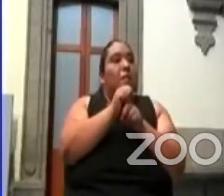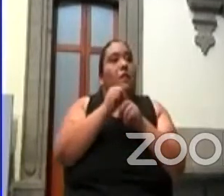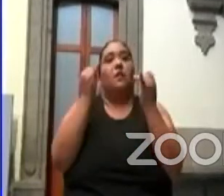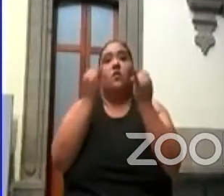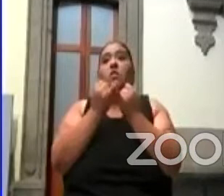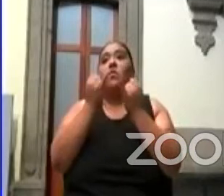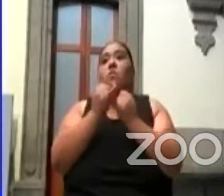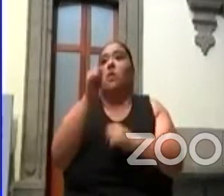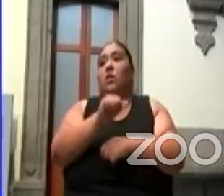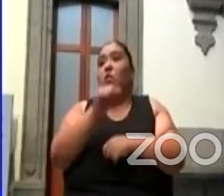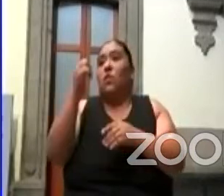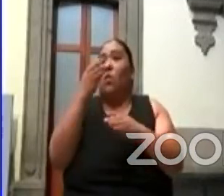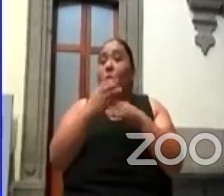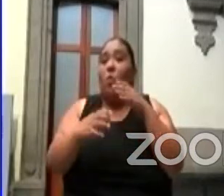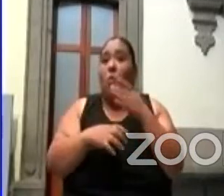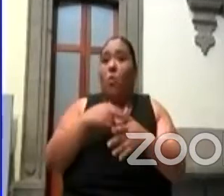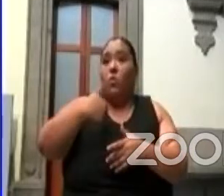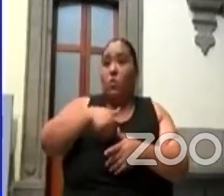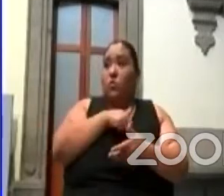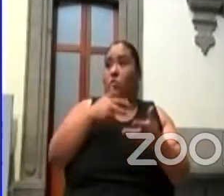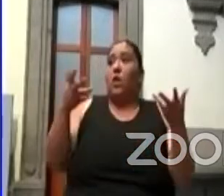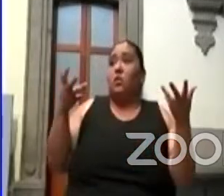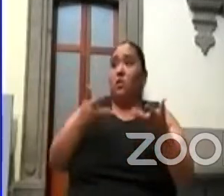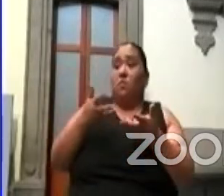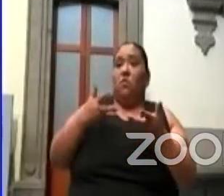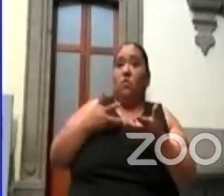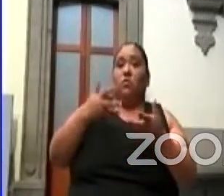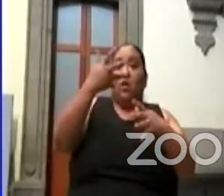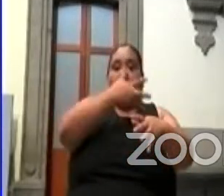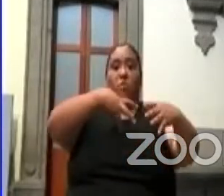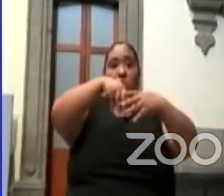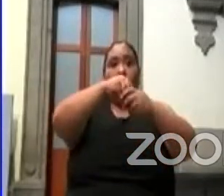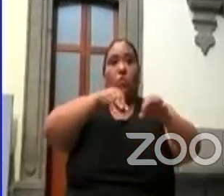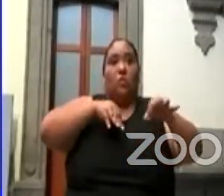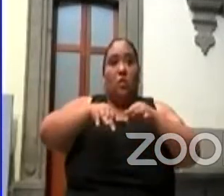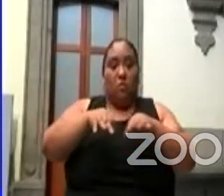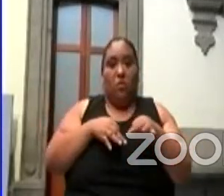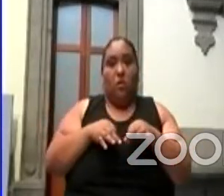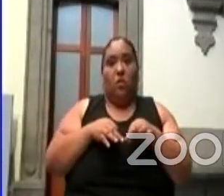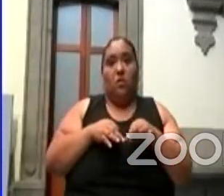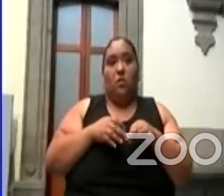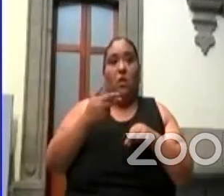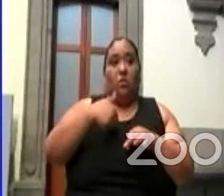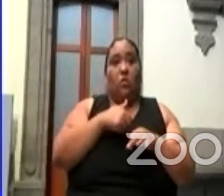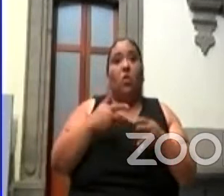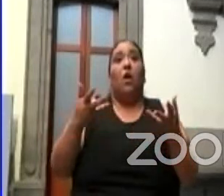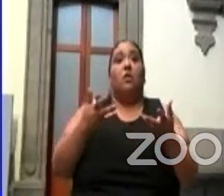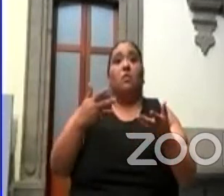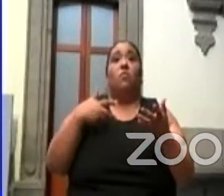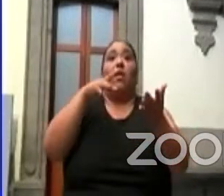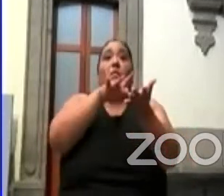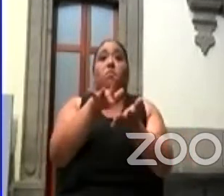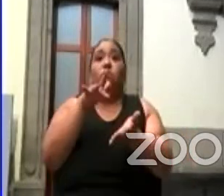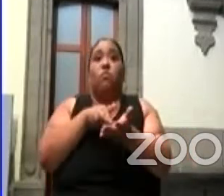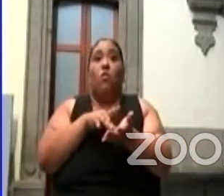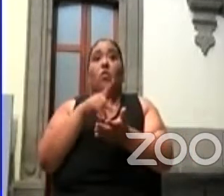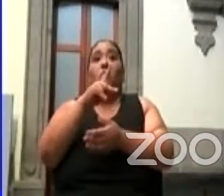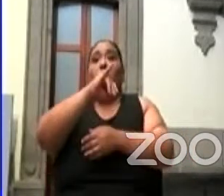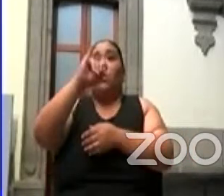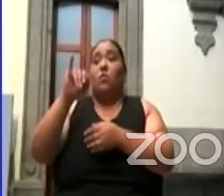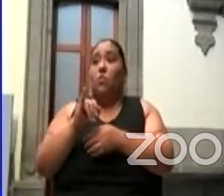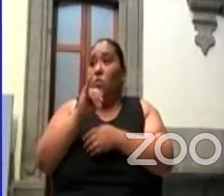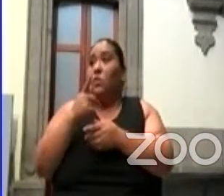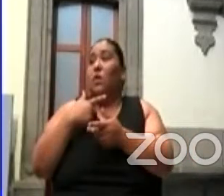haciendo todo el plan de inclusión laboral. Ahí hemos tenido gran apoyo del Poder Judicial sobre todo